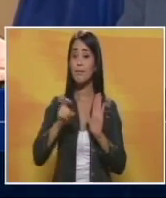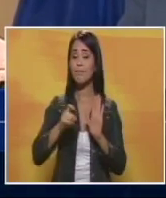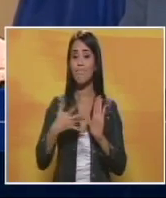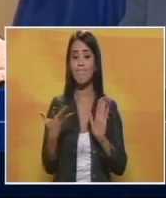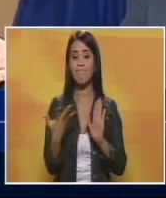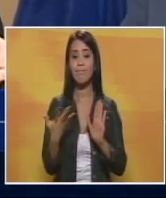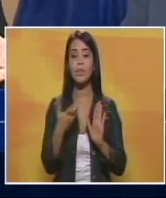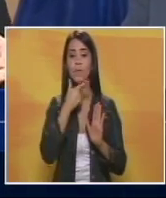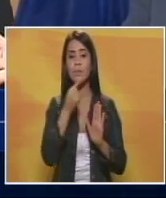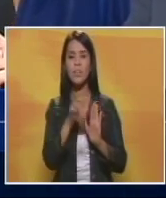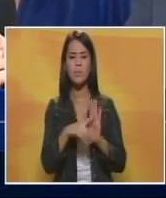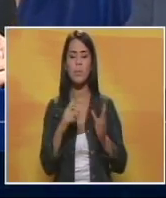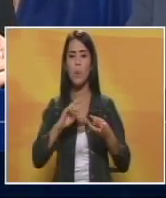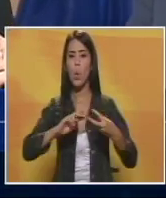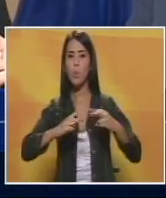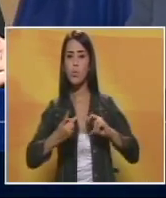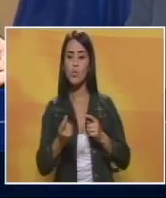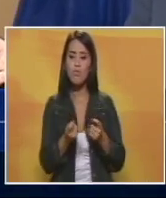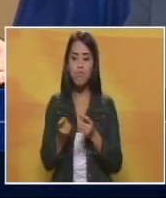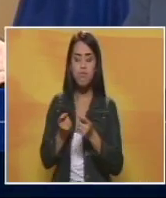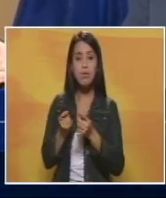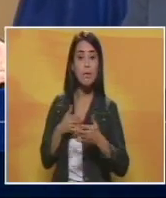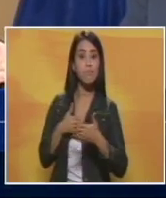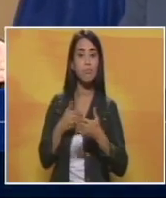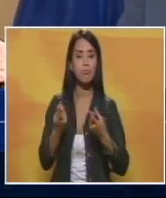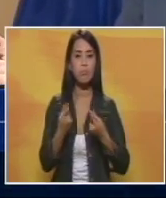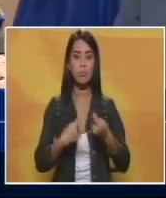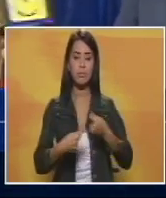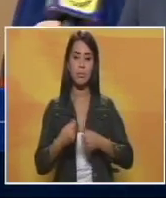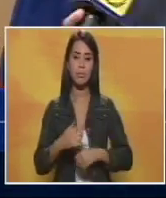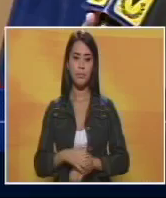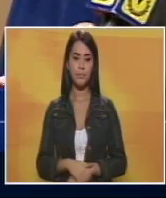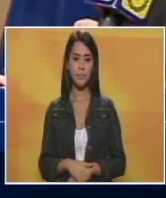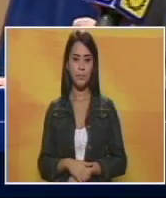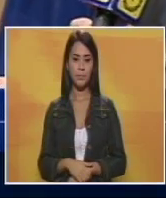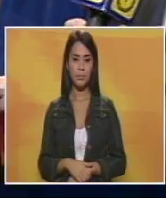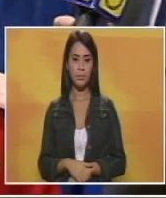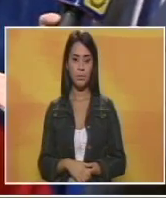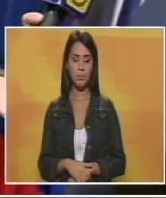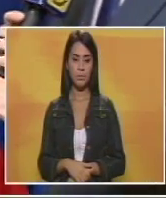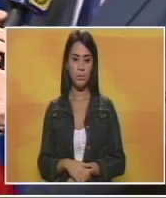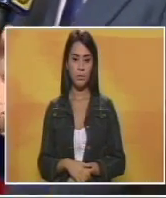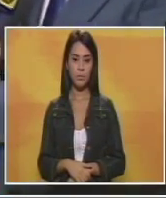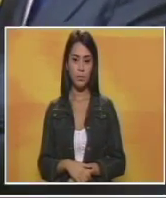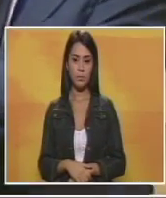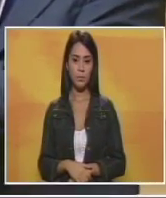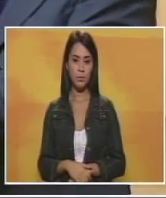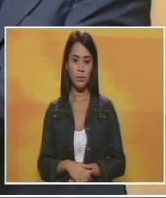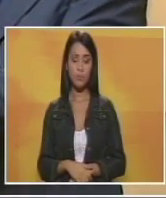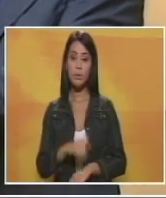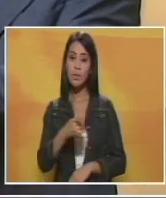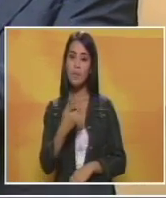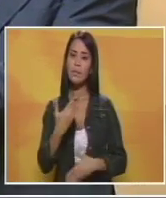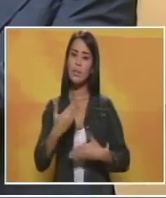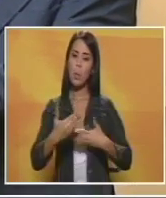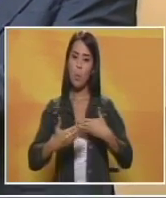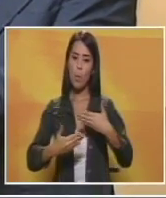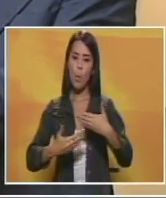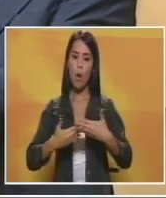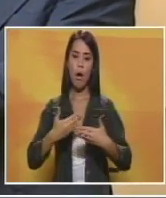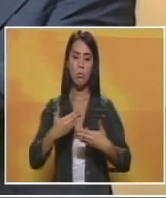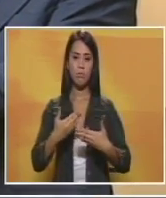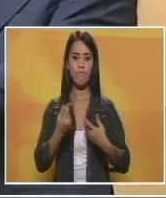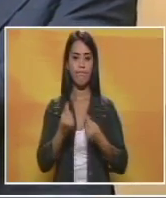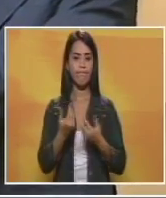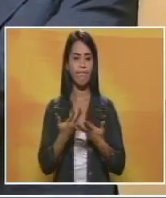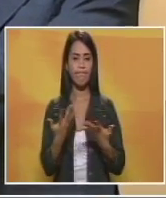desmontar el control de cambio y frenar la emisión de dinero inorgánico. Diputado, tomando en cuenta pues esta evolución del